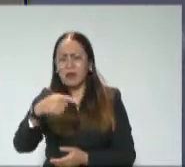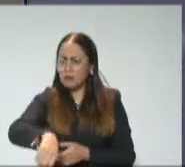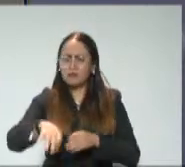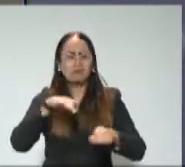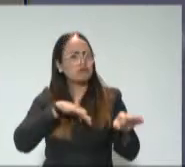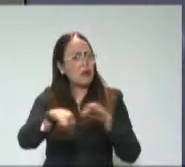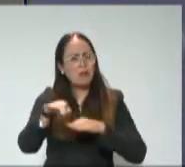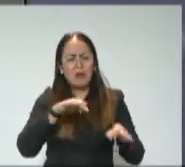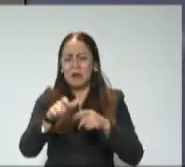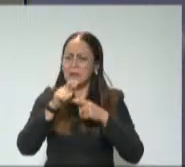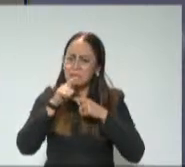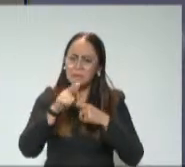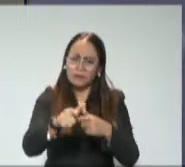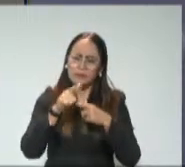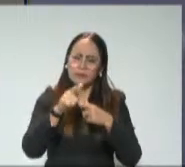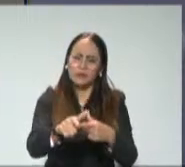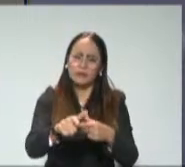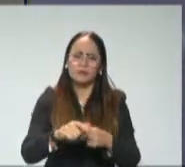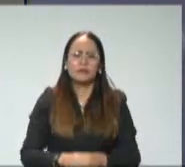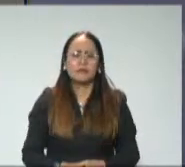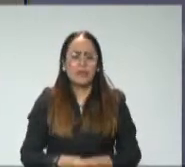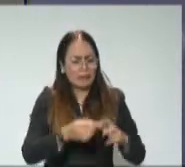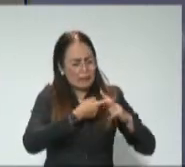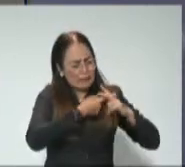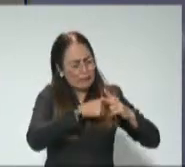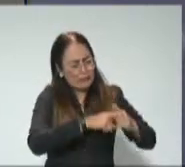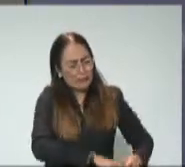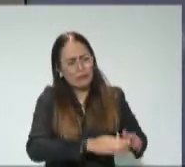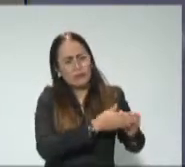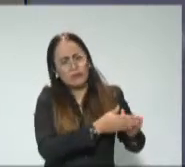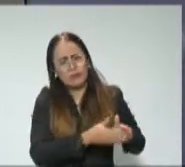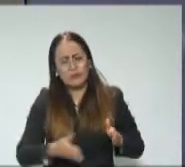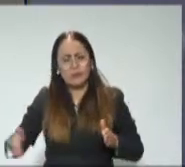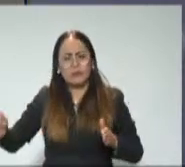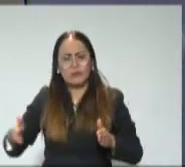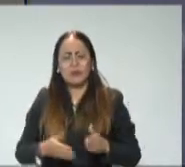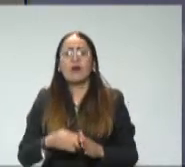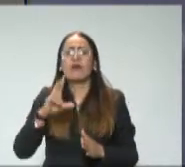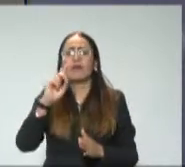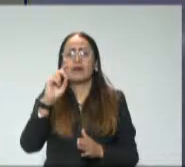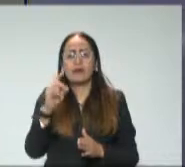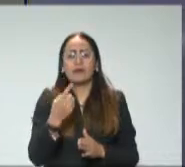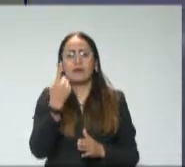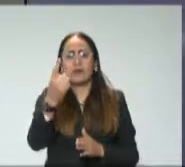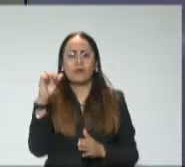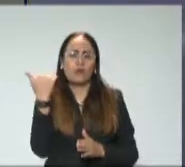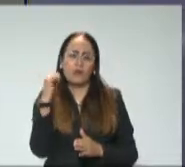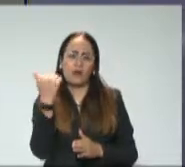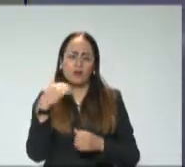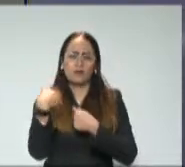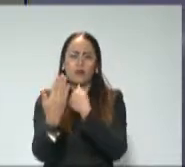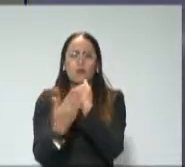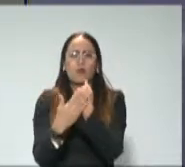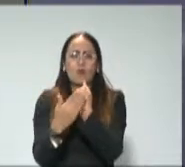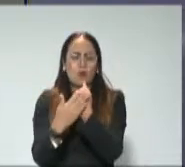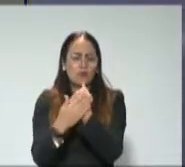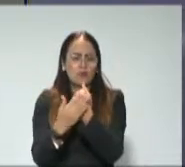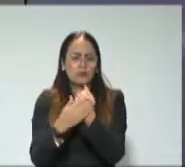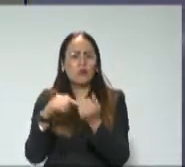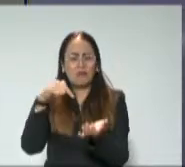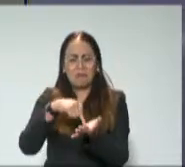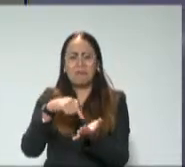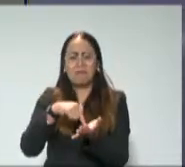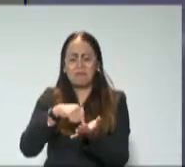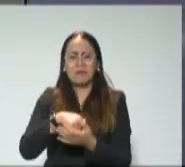trabajo hasta el final tal que será el 31 de agosto próximo tal como lo